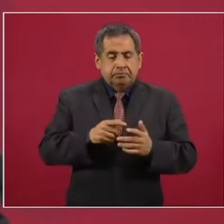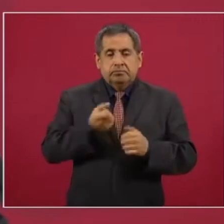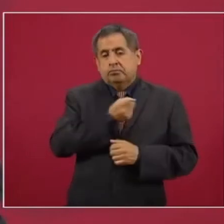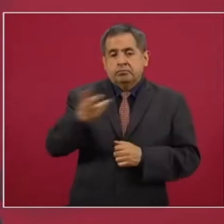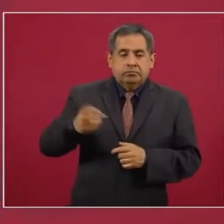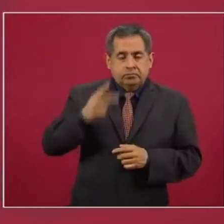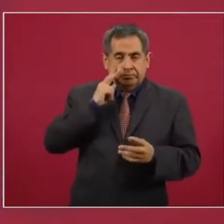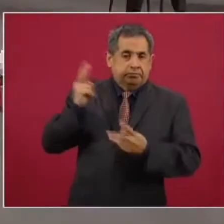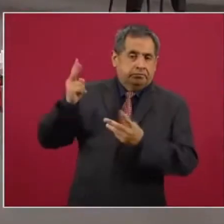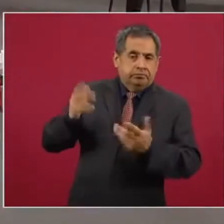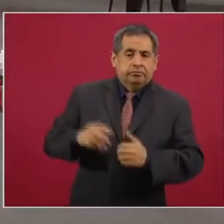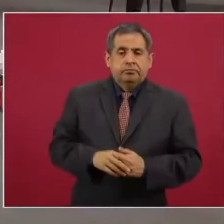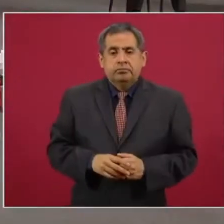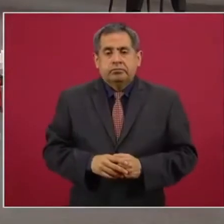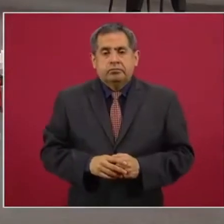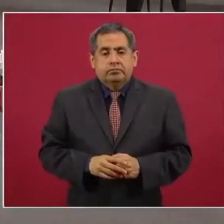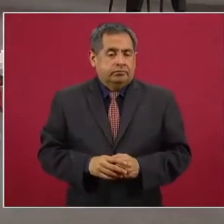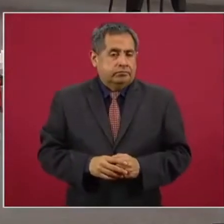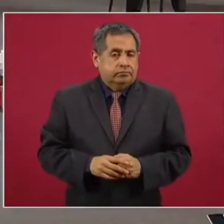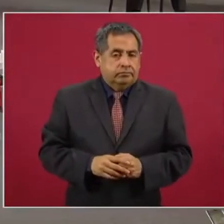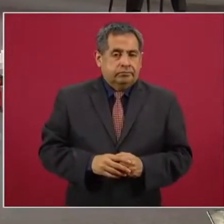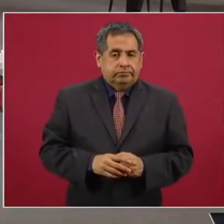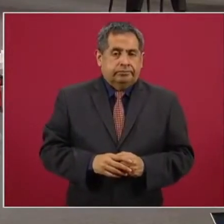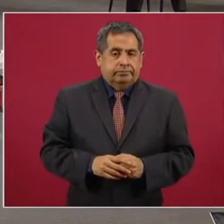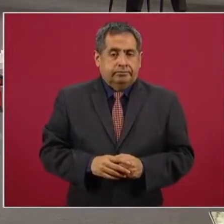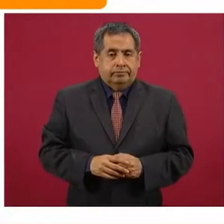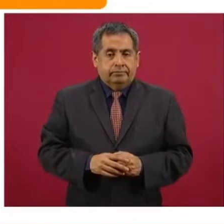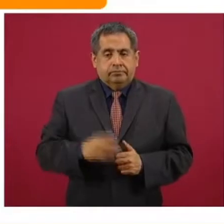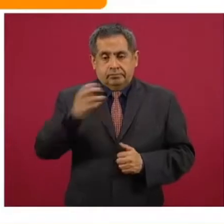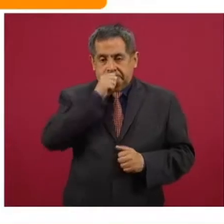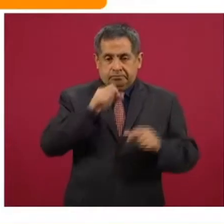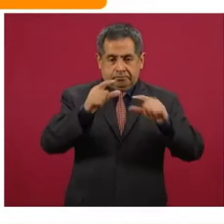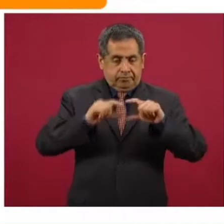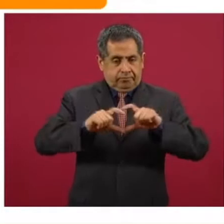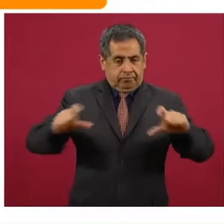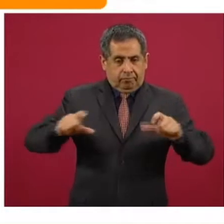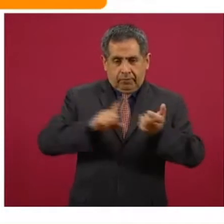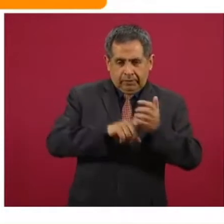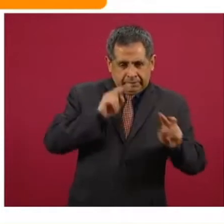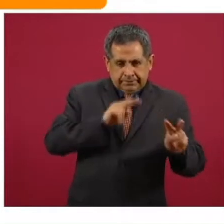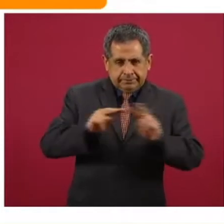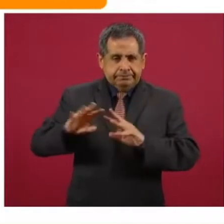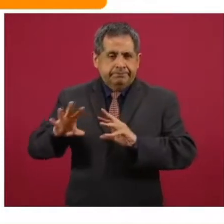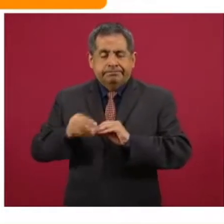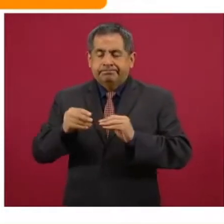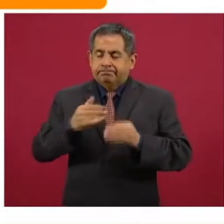que se muestra en la gráfica. El resto de los números está en el pie de la figura. Desafortunadamente se acumulan